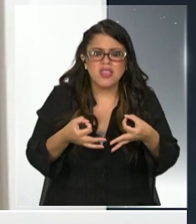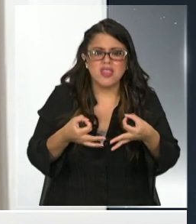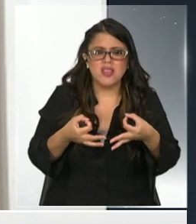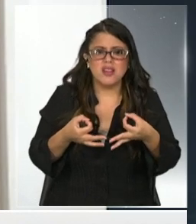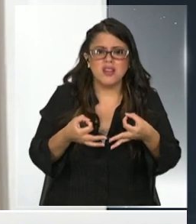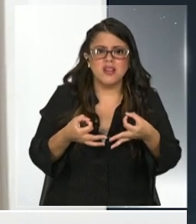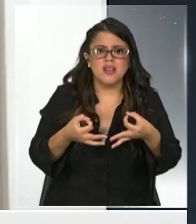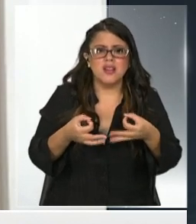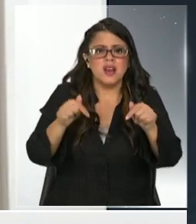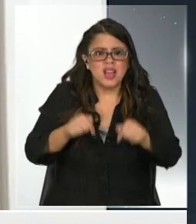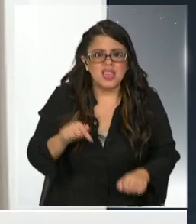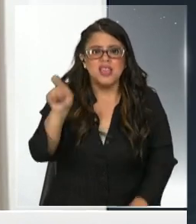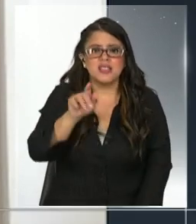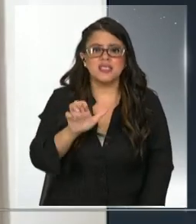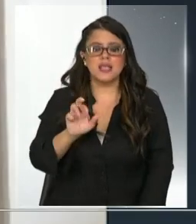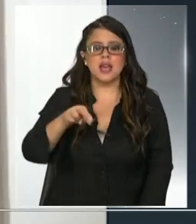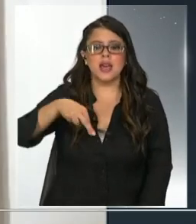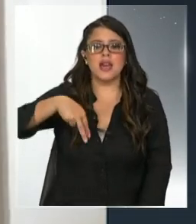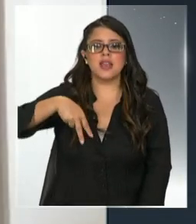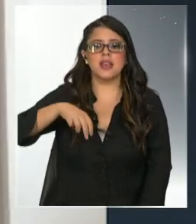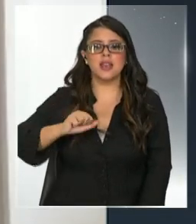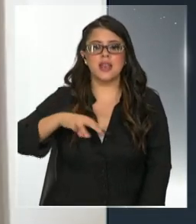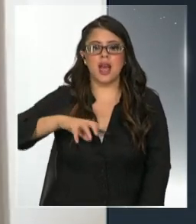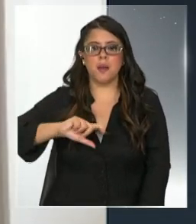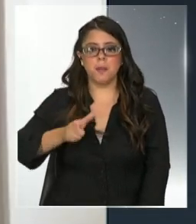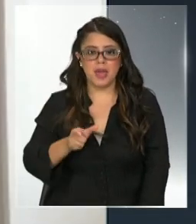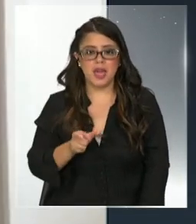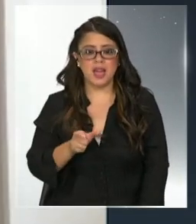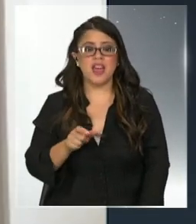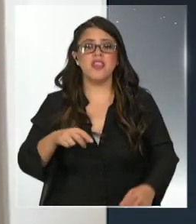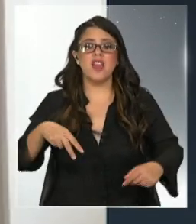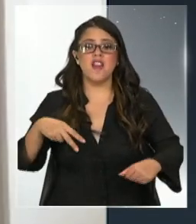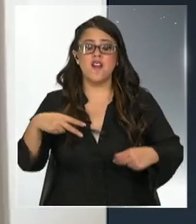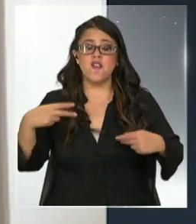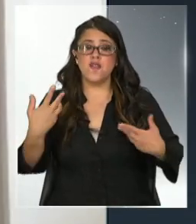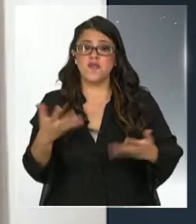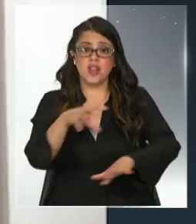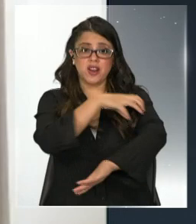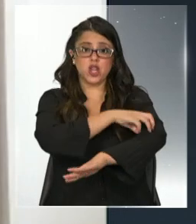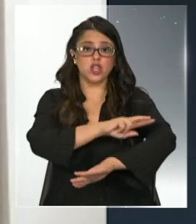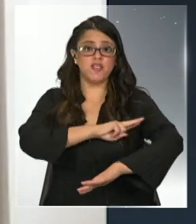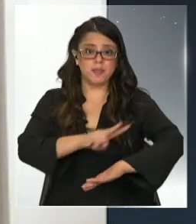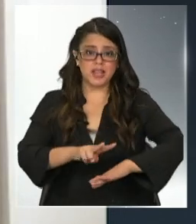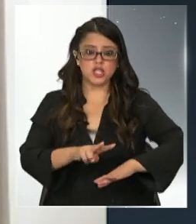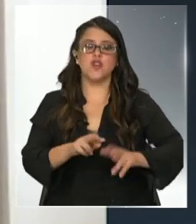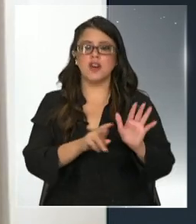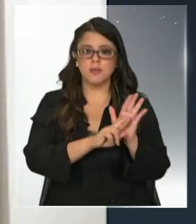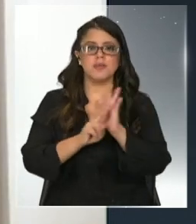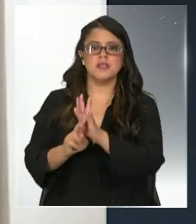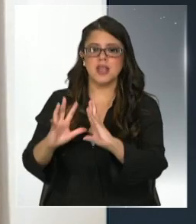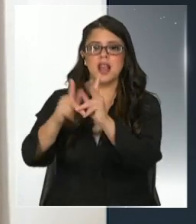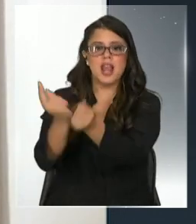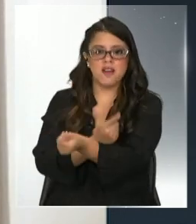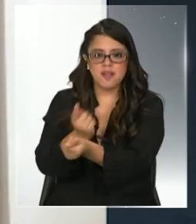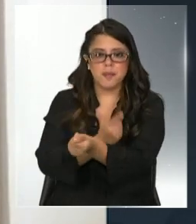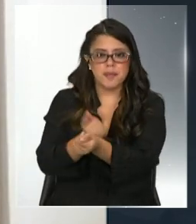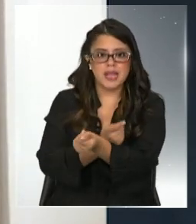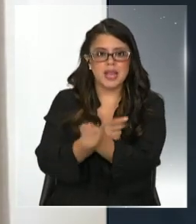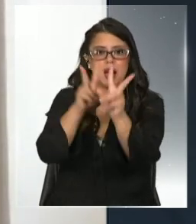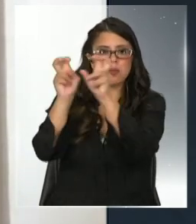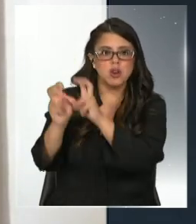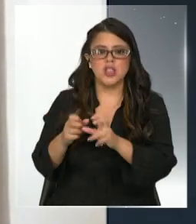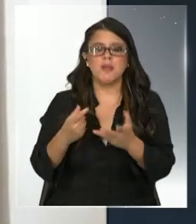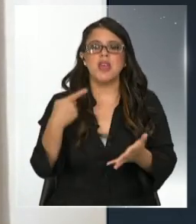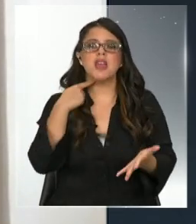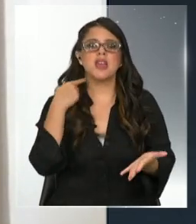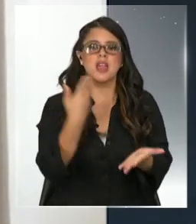de Valparaíso, representará a la familia de la víctima con la interposición de una querella criminal por estos delitos. Esperamos